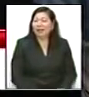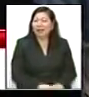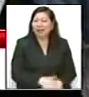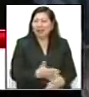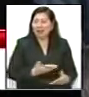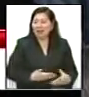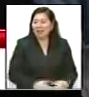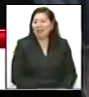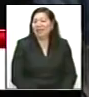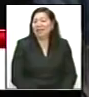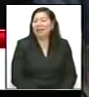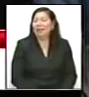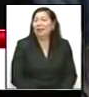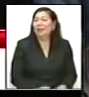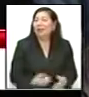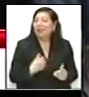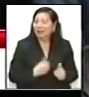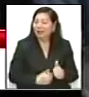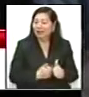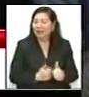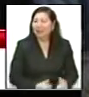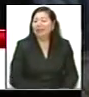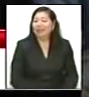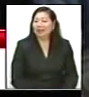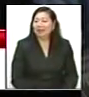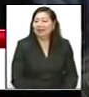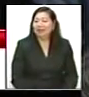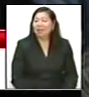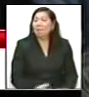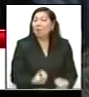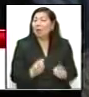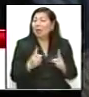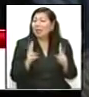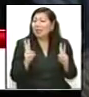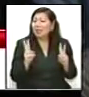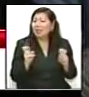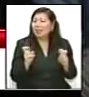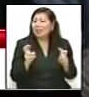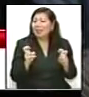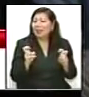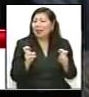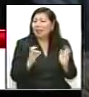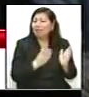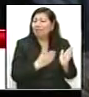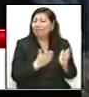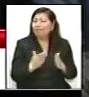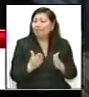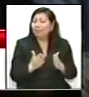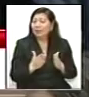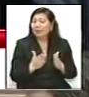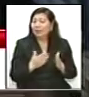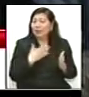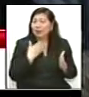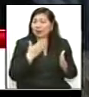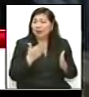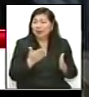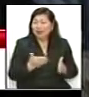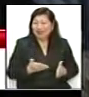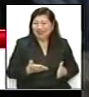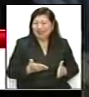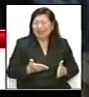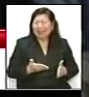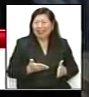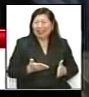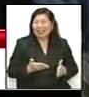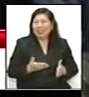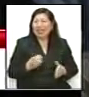Porque supuestamente los hemos perseguido por el tema del destruido cementerio, el mausoleo